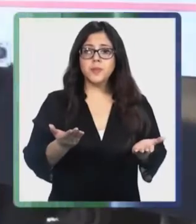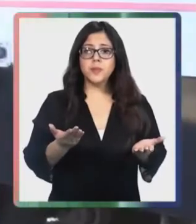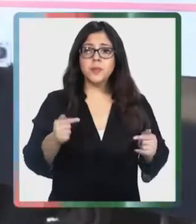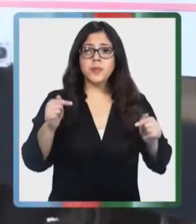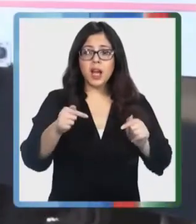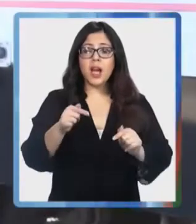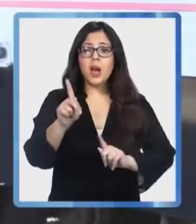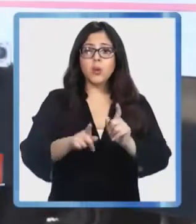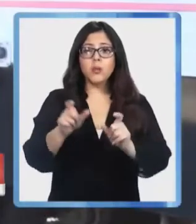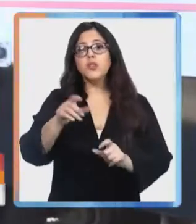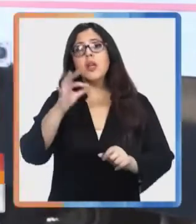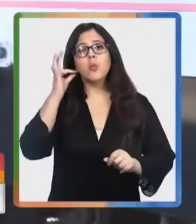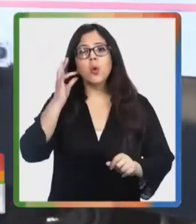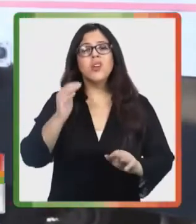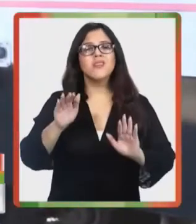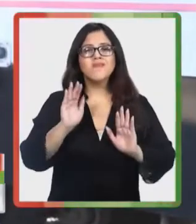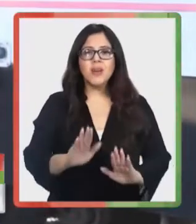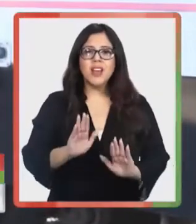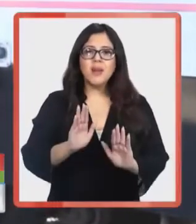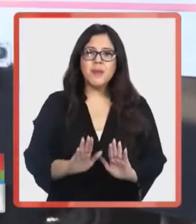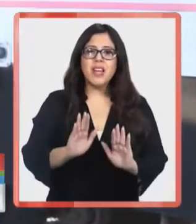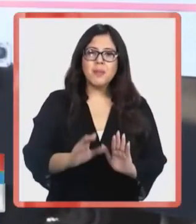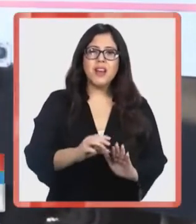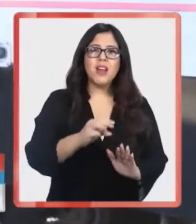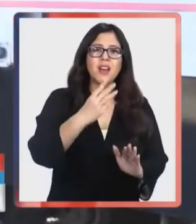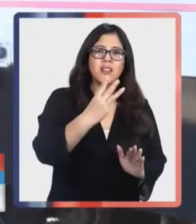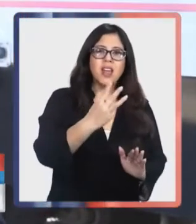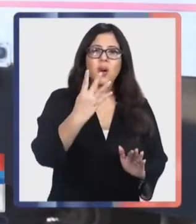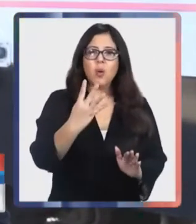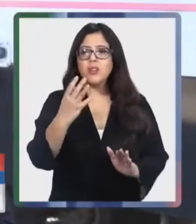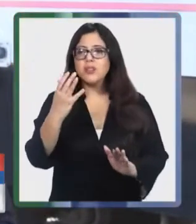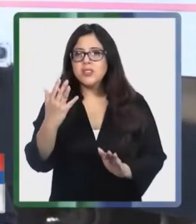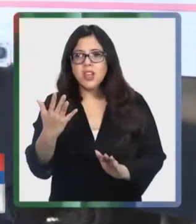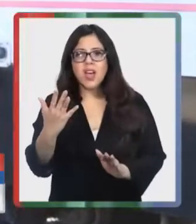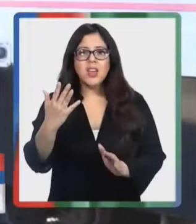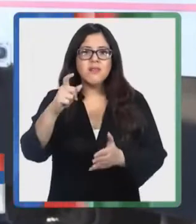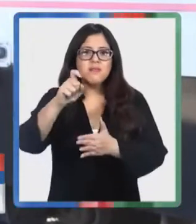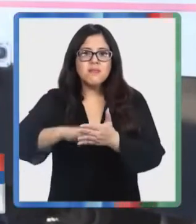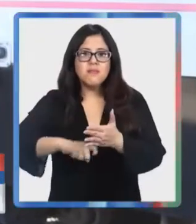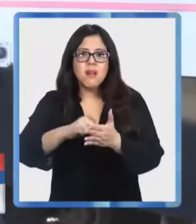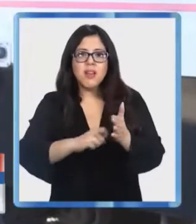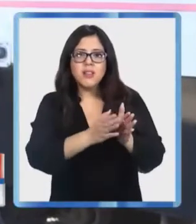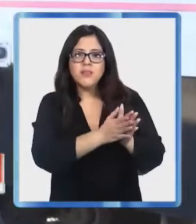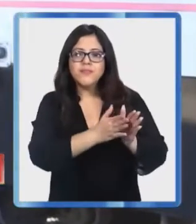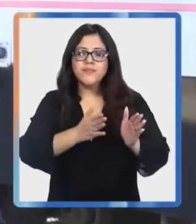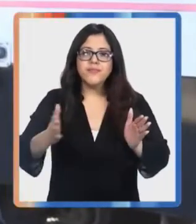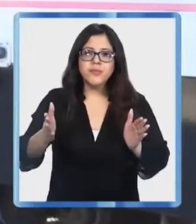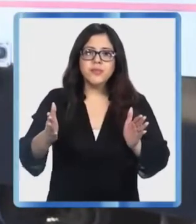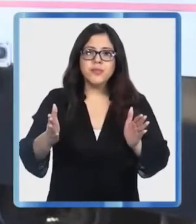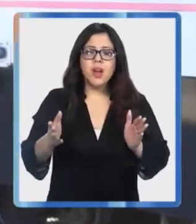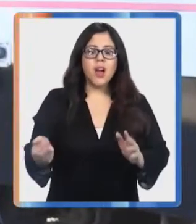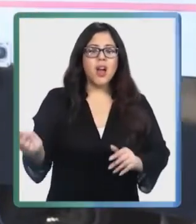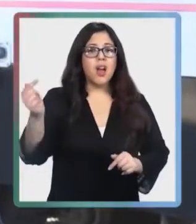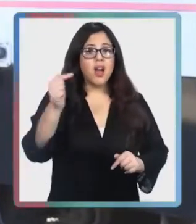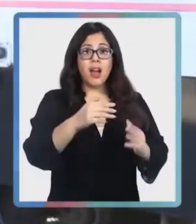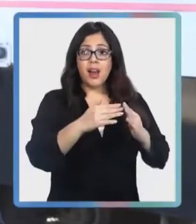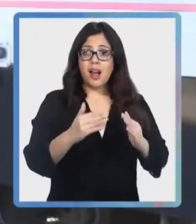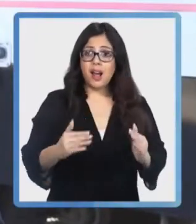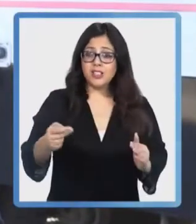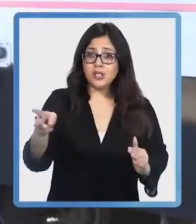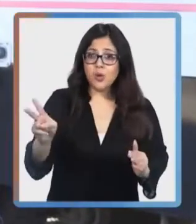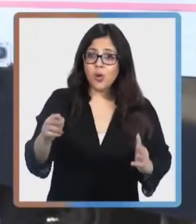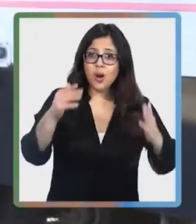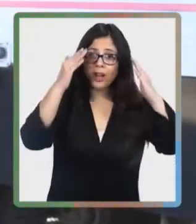hay mujeres que están en la lista de espera que esperan tres cuatro cinco seis meses que les llegue y que venga aquí a su